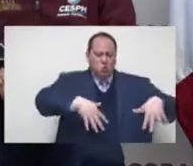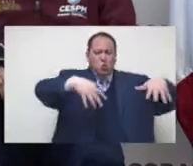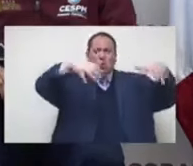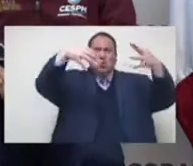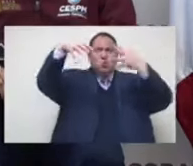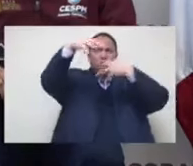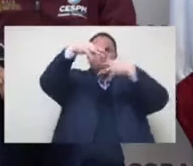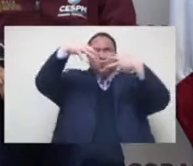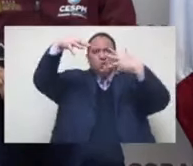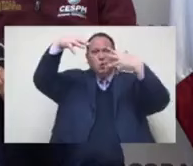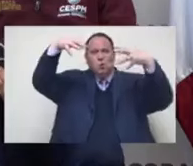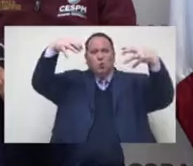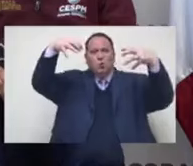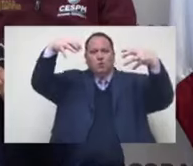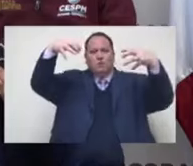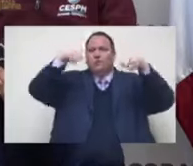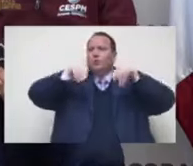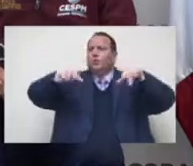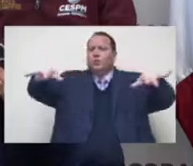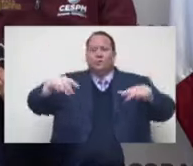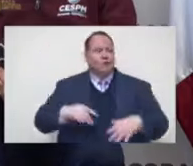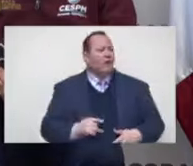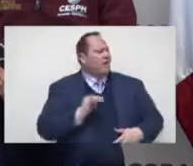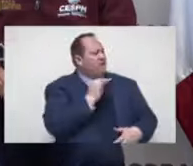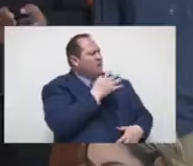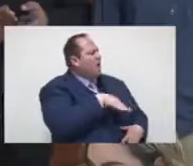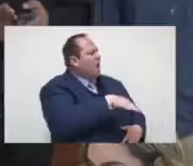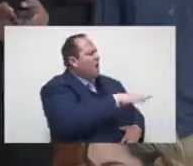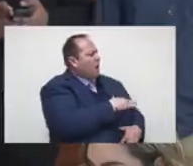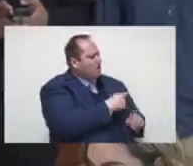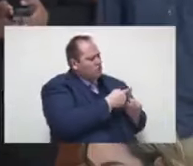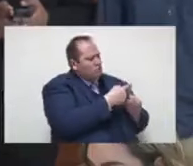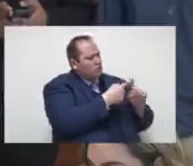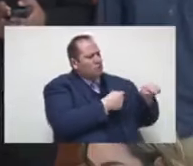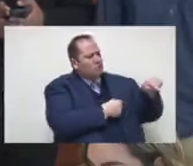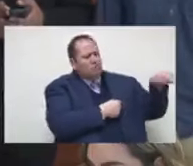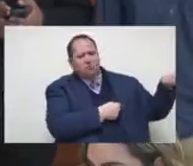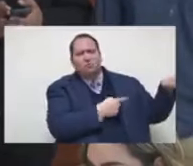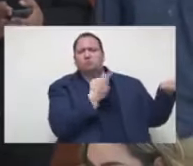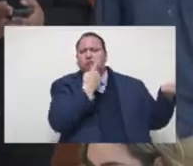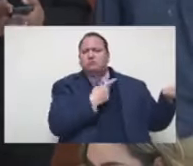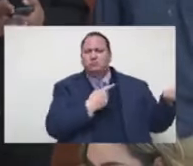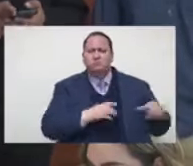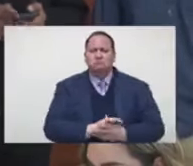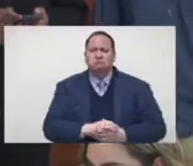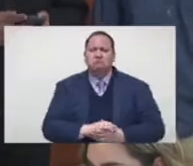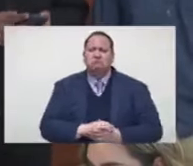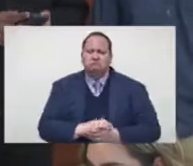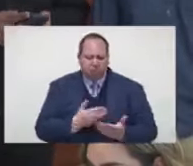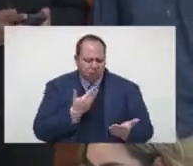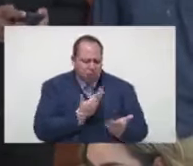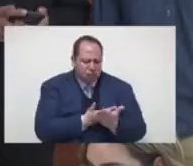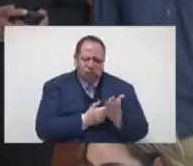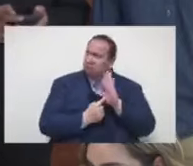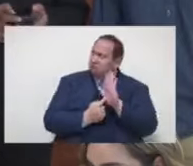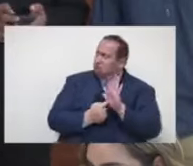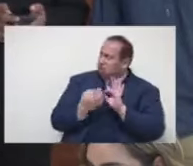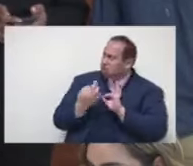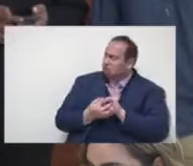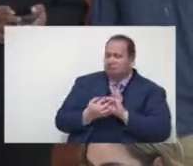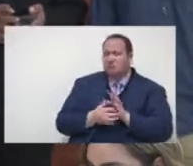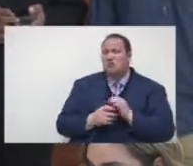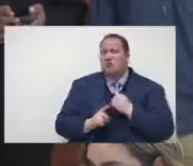las partículas, ¿no? De las estaciones de Tijuana, secretaria, hay artistas de allá que señalan que no están dando los resultados idóneos,